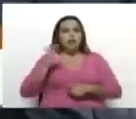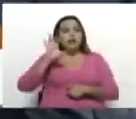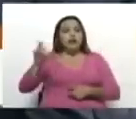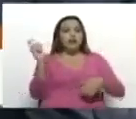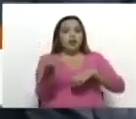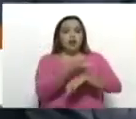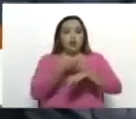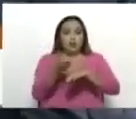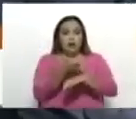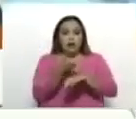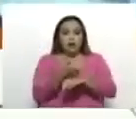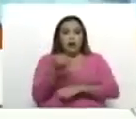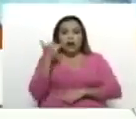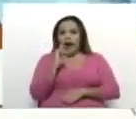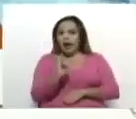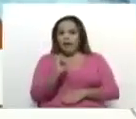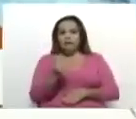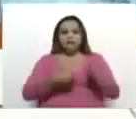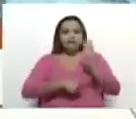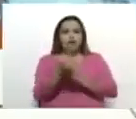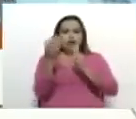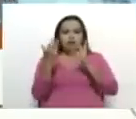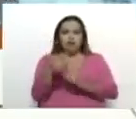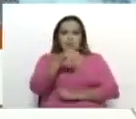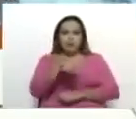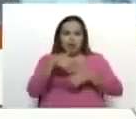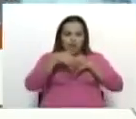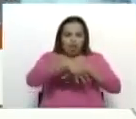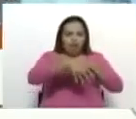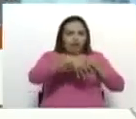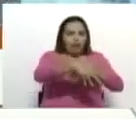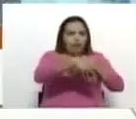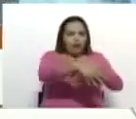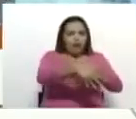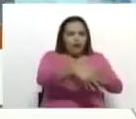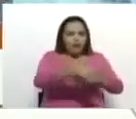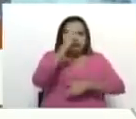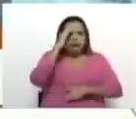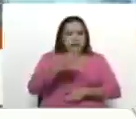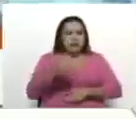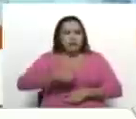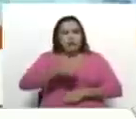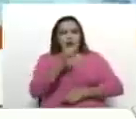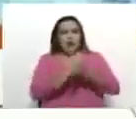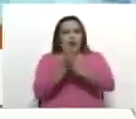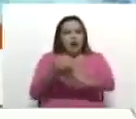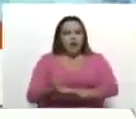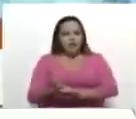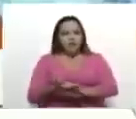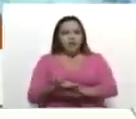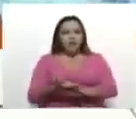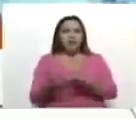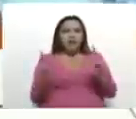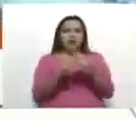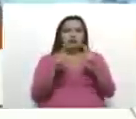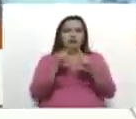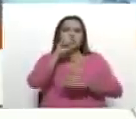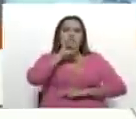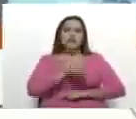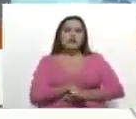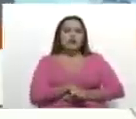que cuenta con el ejército más destructor que conozca la historia